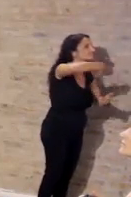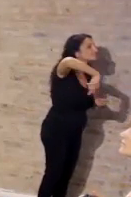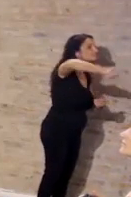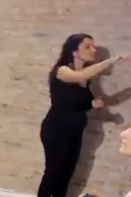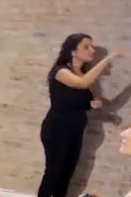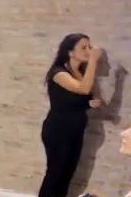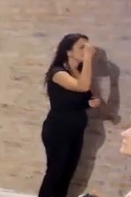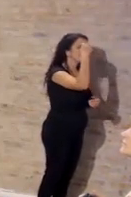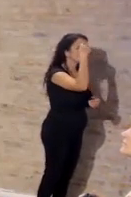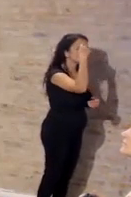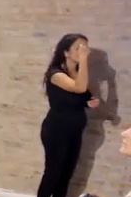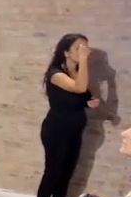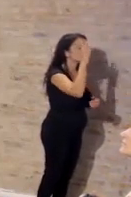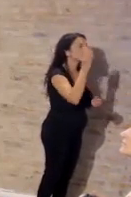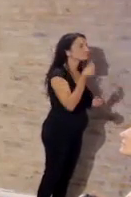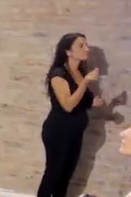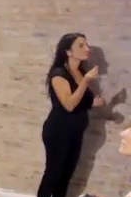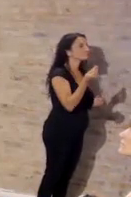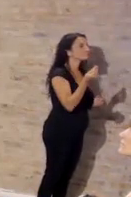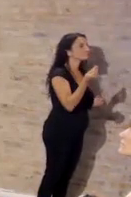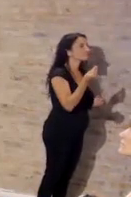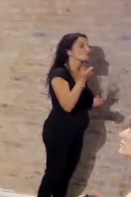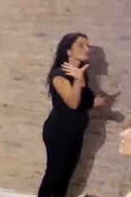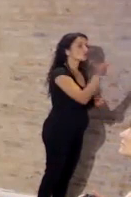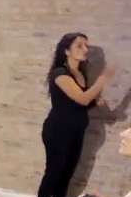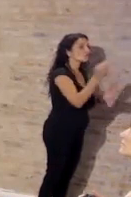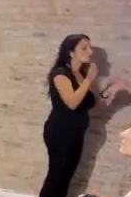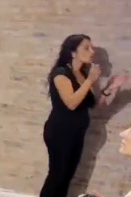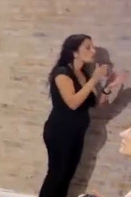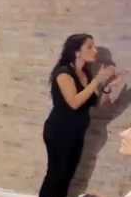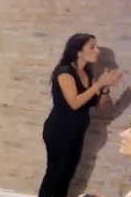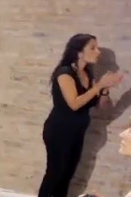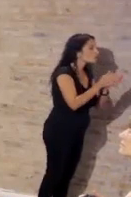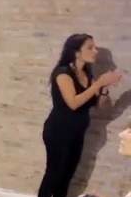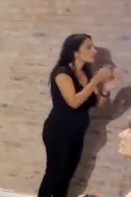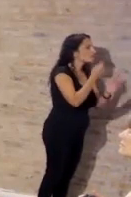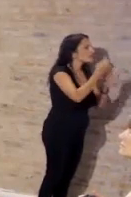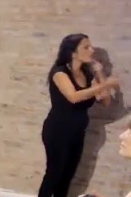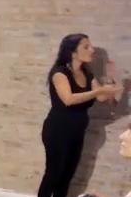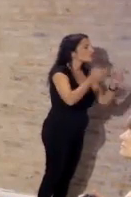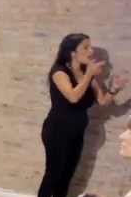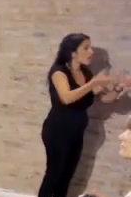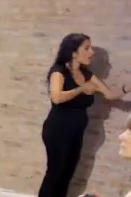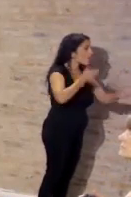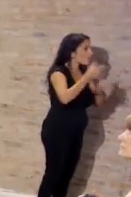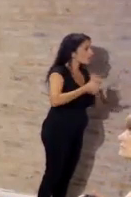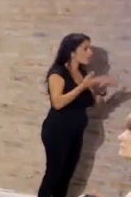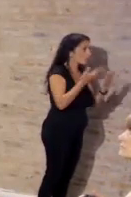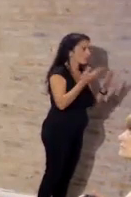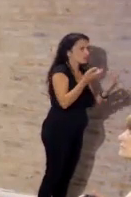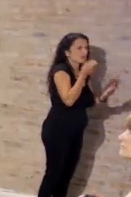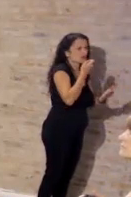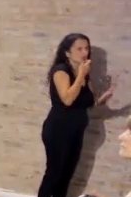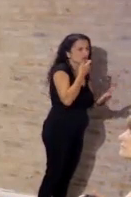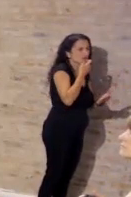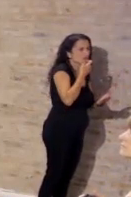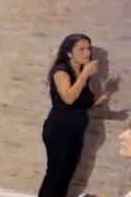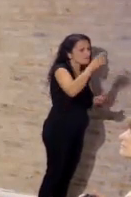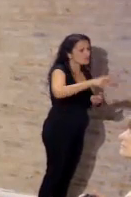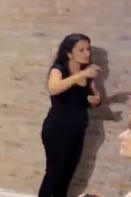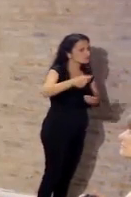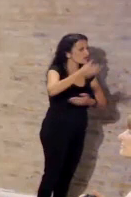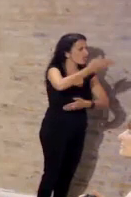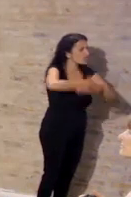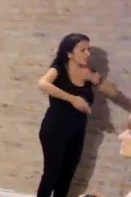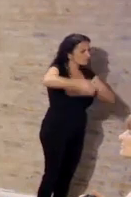para intentar responder colectivamente a determinadas preguntas como conocen sus